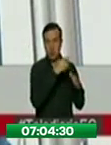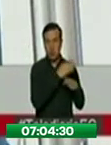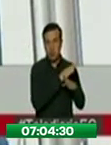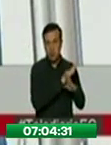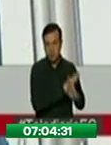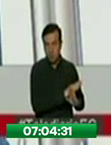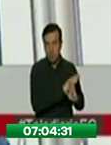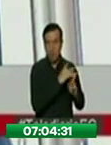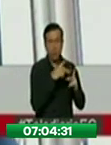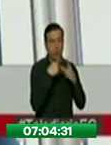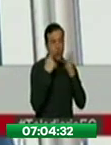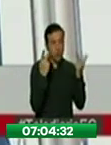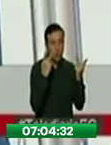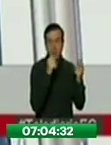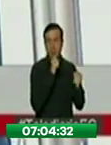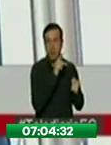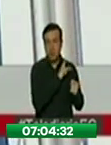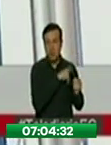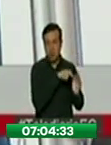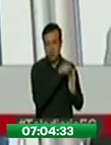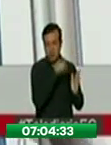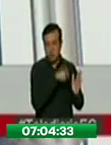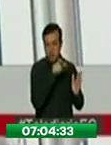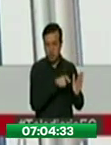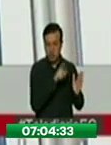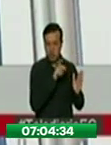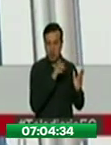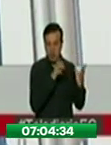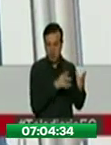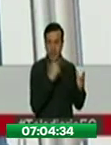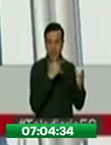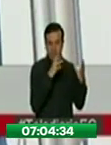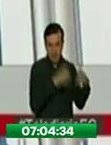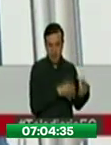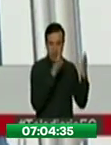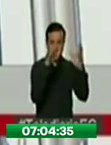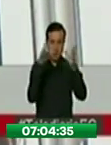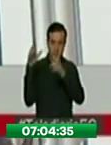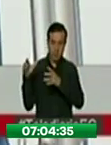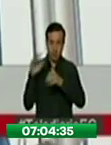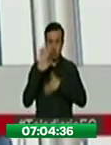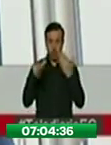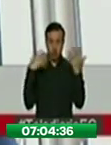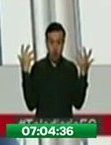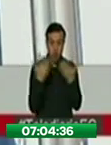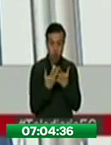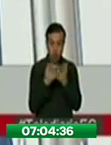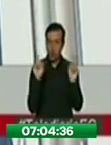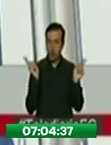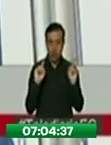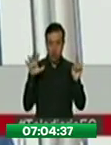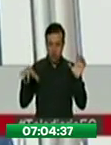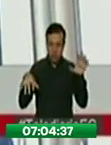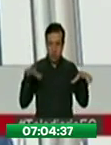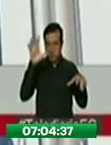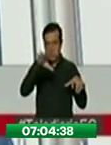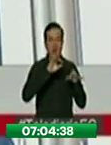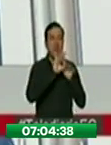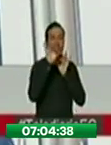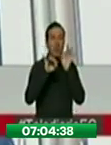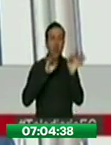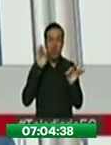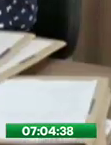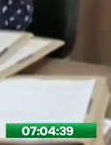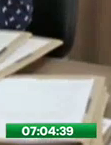defensor público o privado con su defendido. De esa manera evitamos pues el posible contagio de